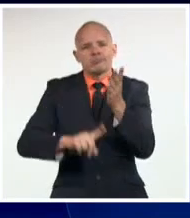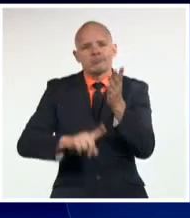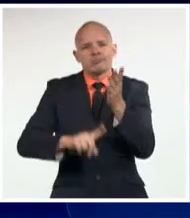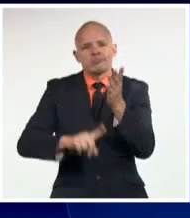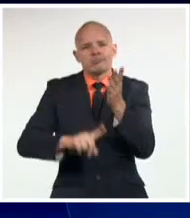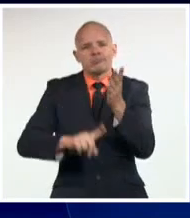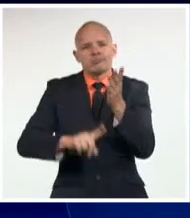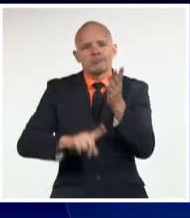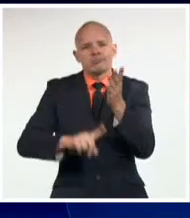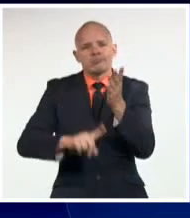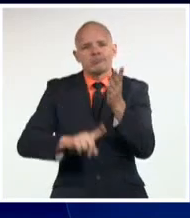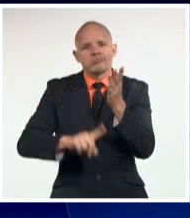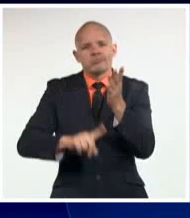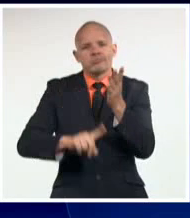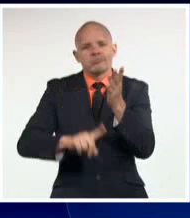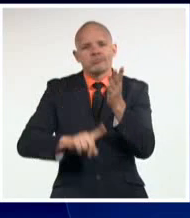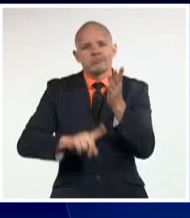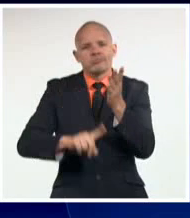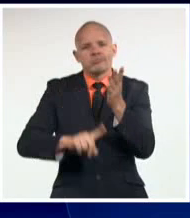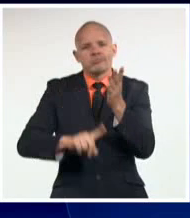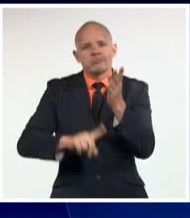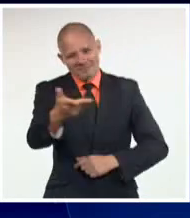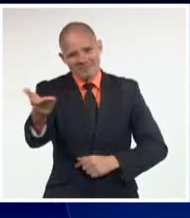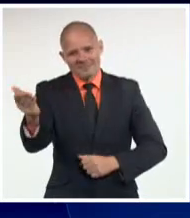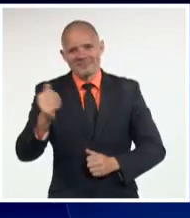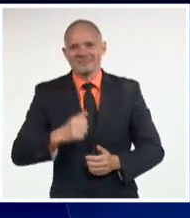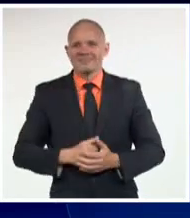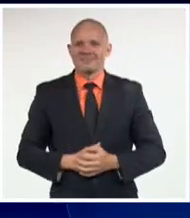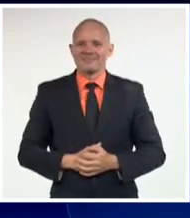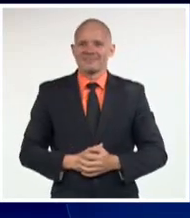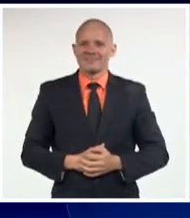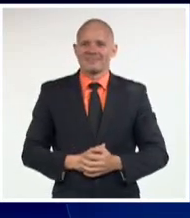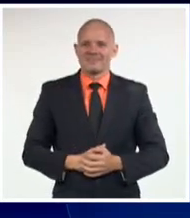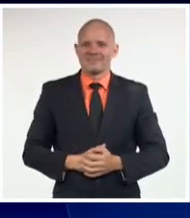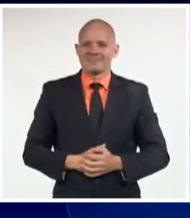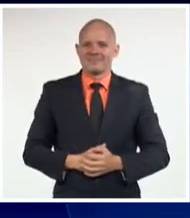Cuba, desde Pinar del Río.